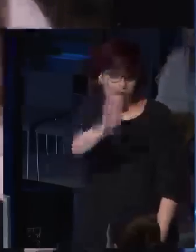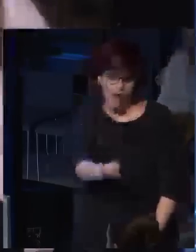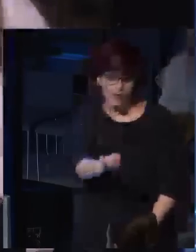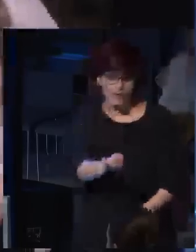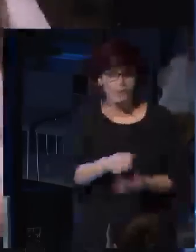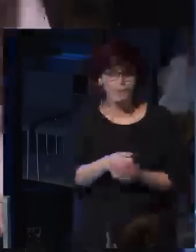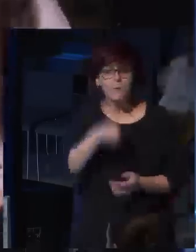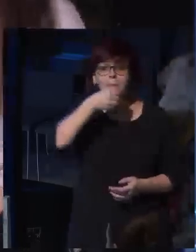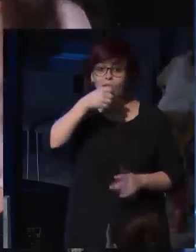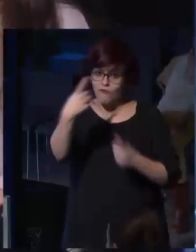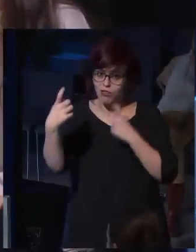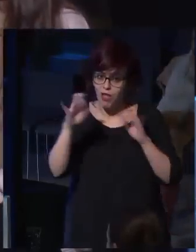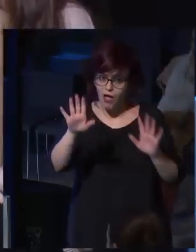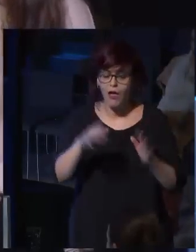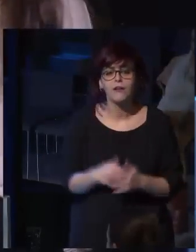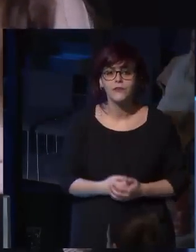las Spice Girls. Tenemos micro.